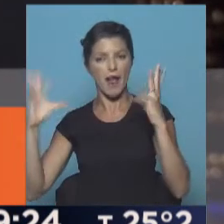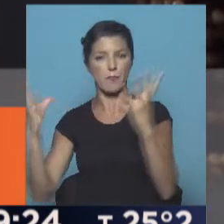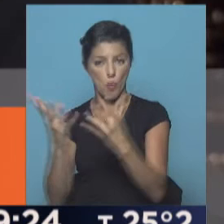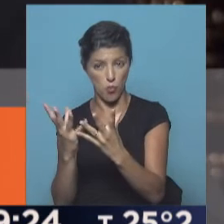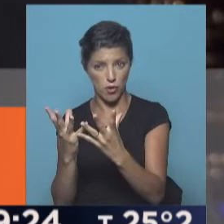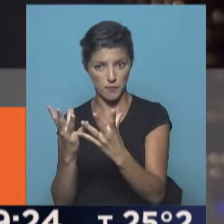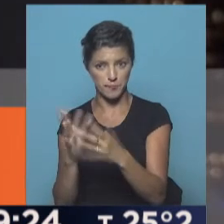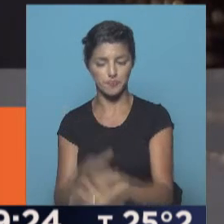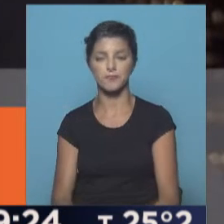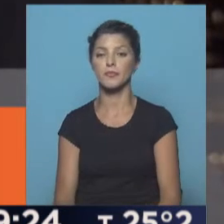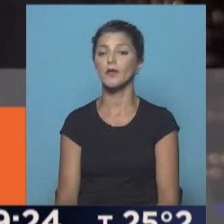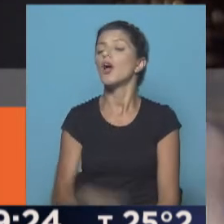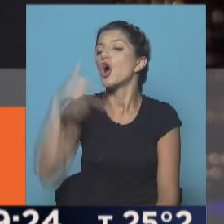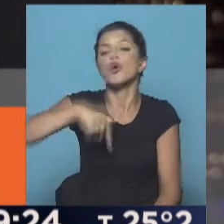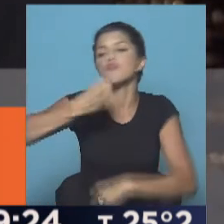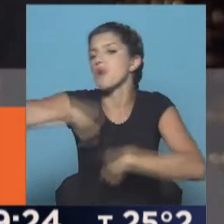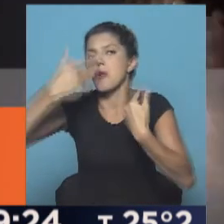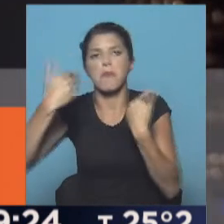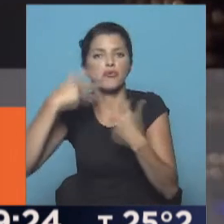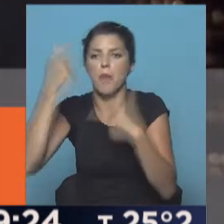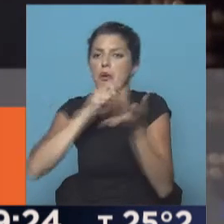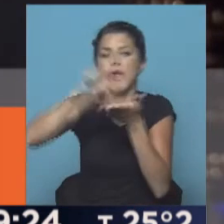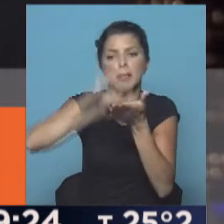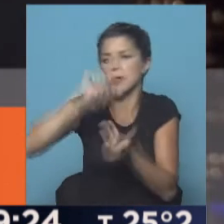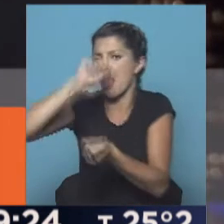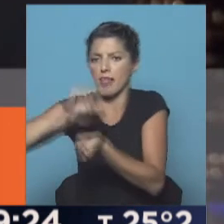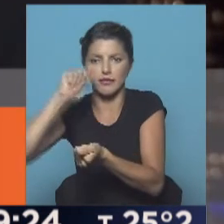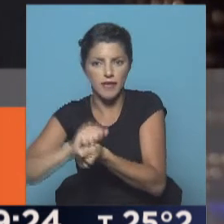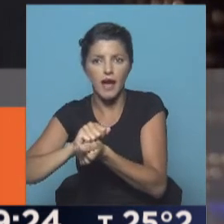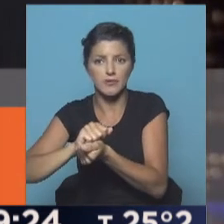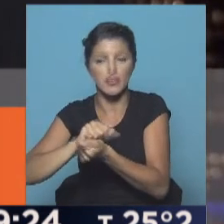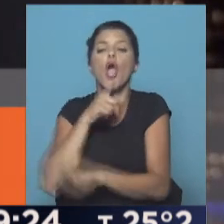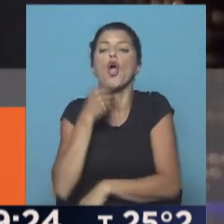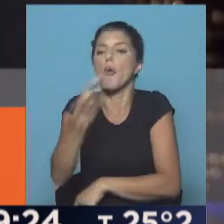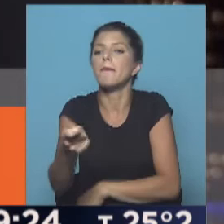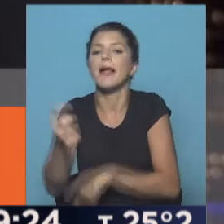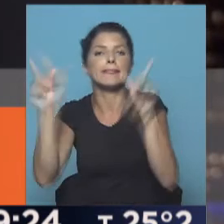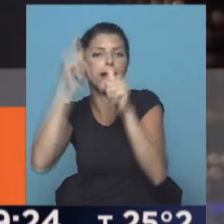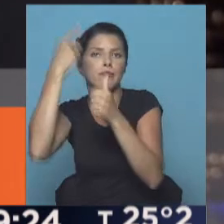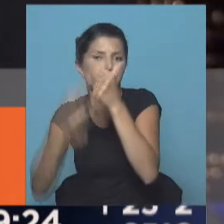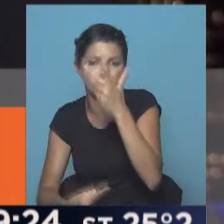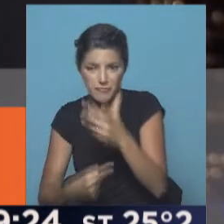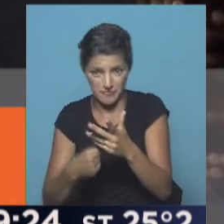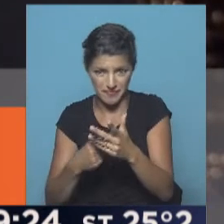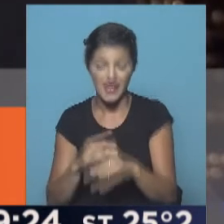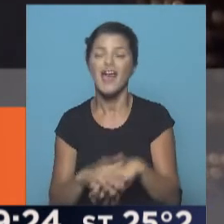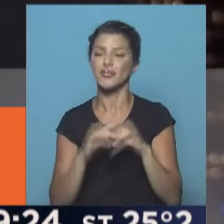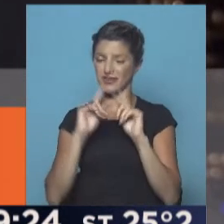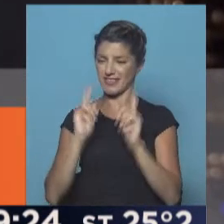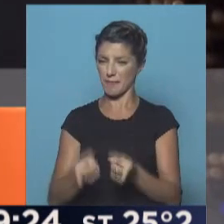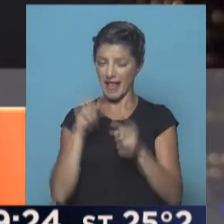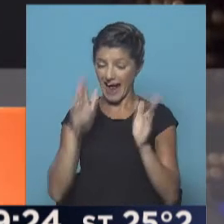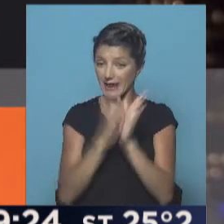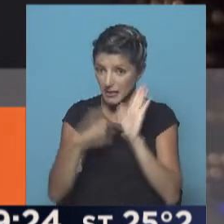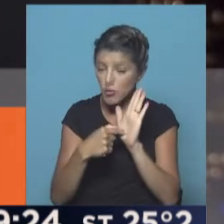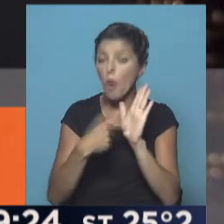¿no es cierto? Donde cualquiera es editor, todos somos editores, todos somos los dueños de nuestro propio medio, también describe el efecto de